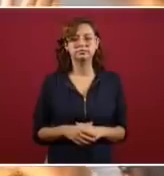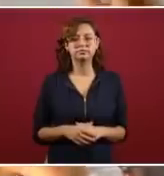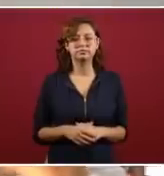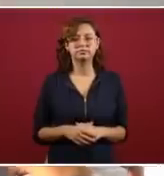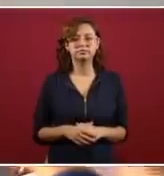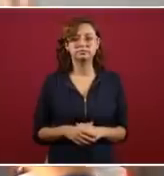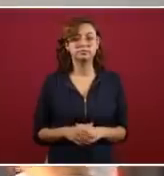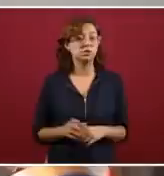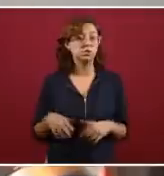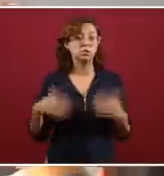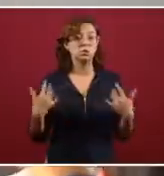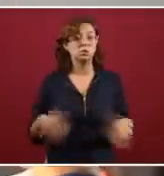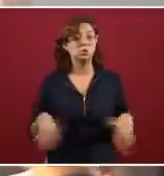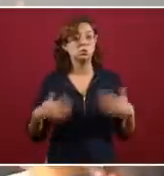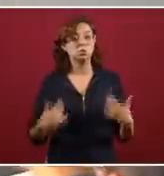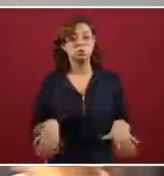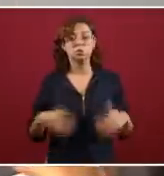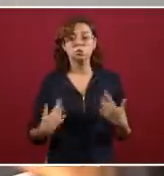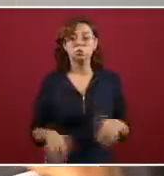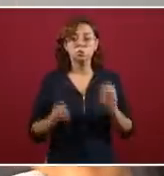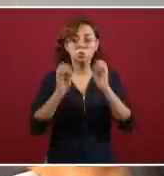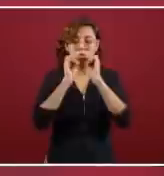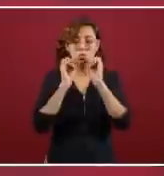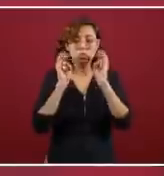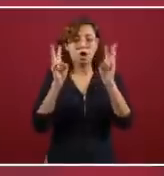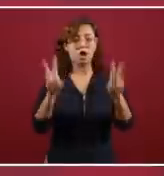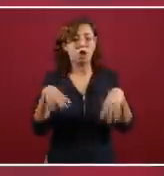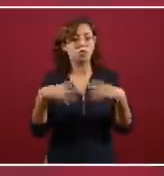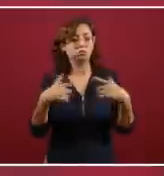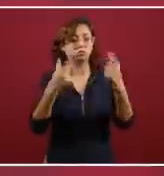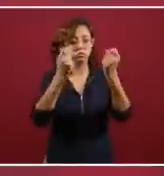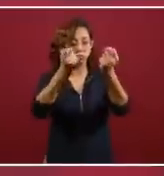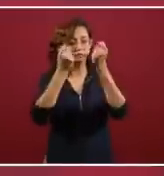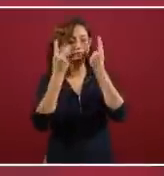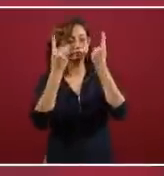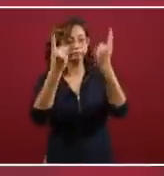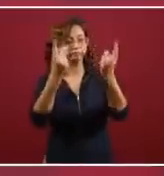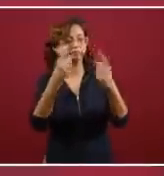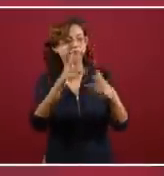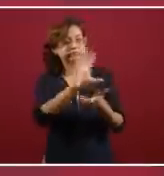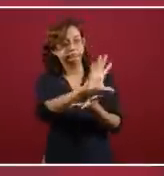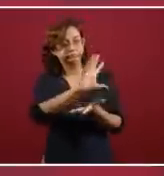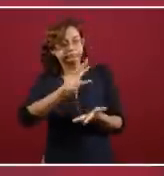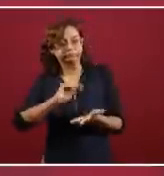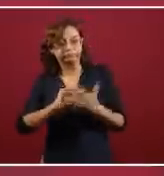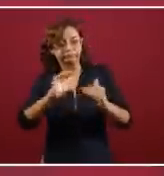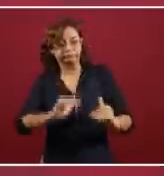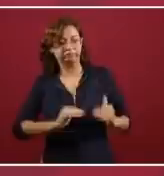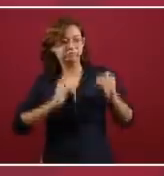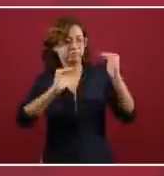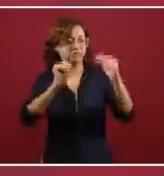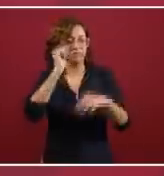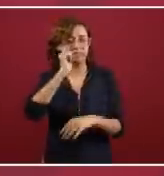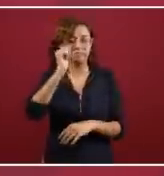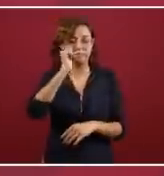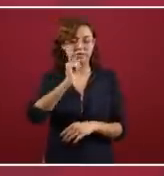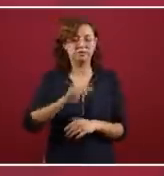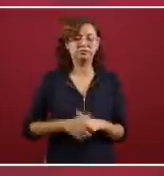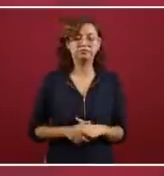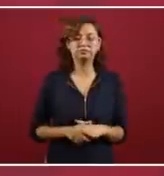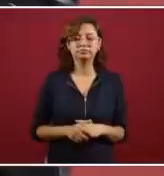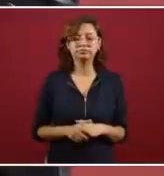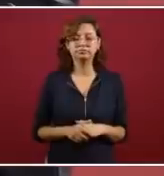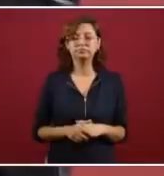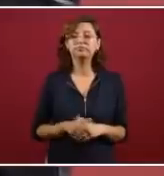Eso, es todo un ejemplo, ¿no? Es algo que se tiene que exaltar, destacar siempre. Y